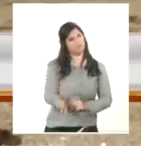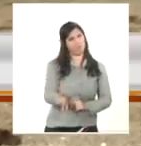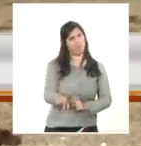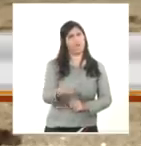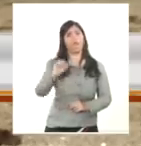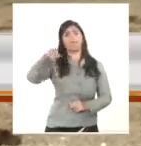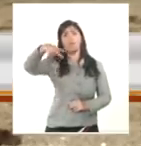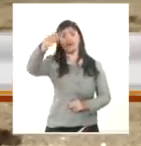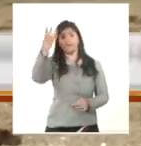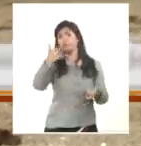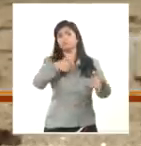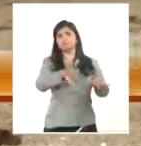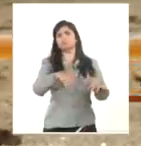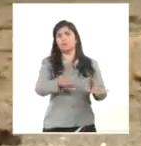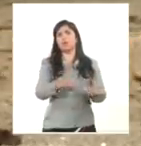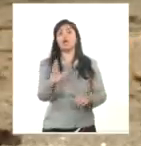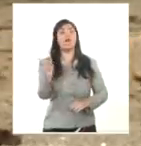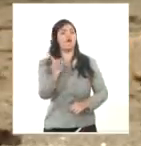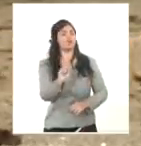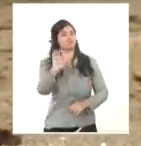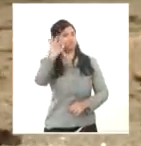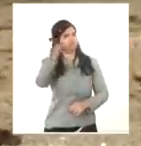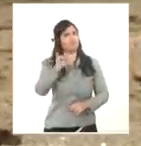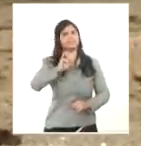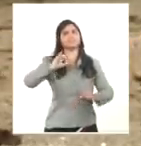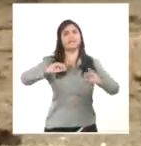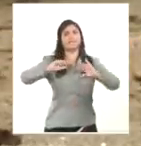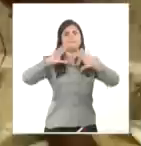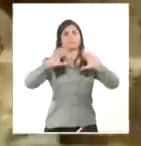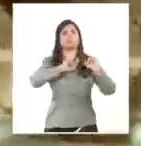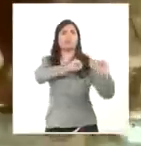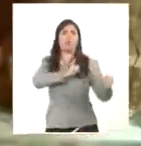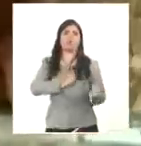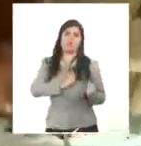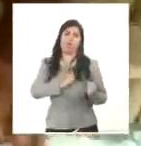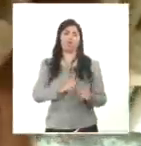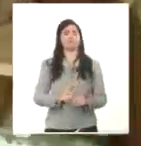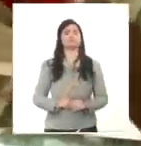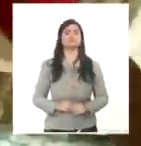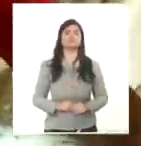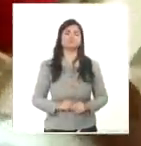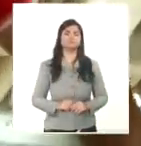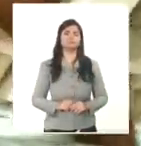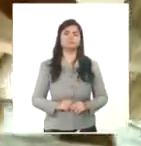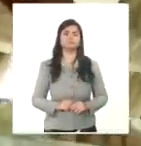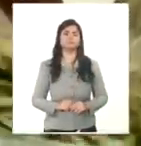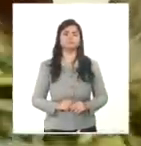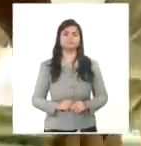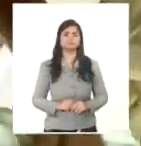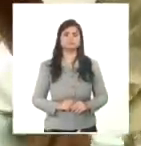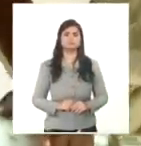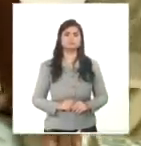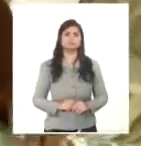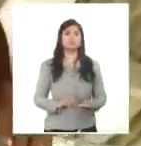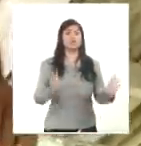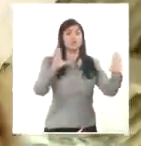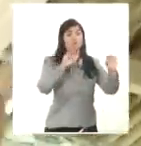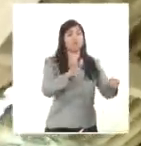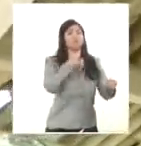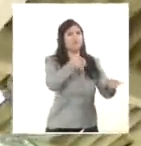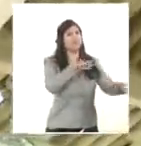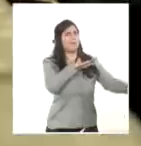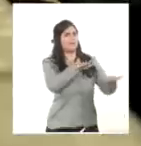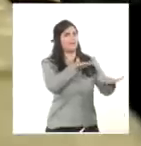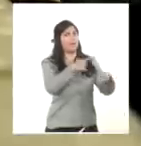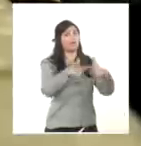madrugada no se sueltan, se sueltan a las 6 de la mañana y se va un hombre con ella. Mantener el rebaño confinado toda la noche y en algunas horas del